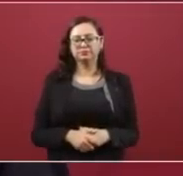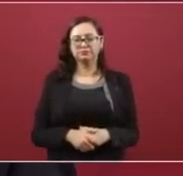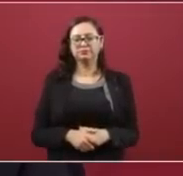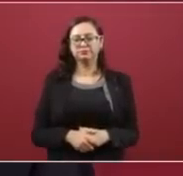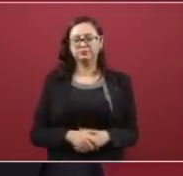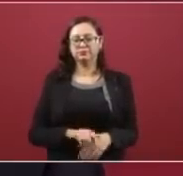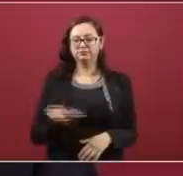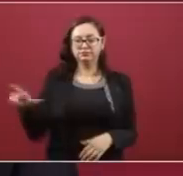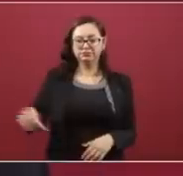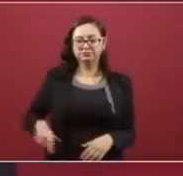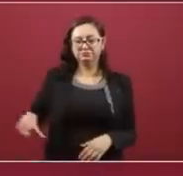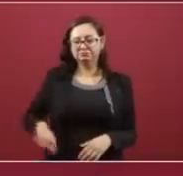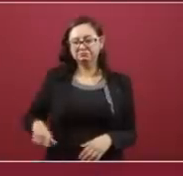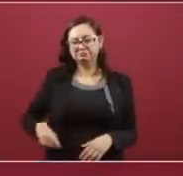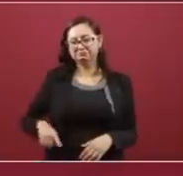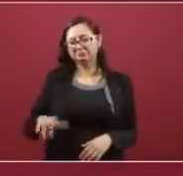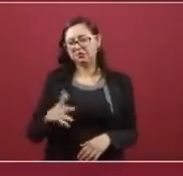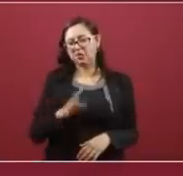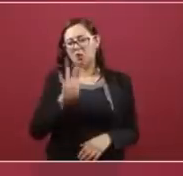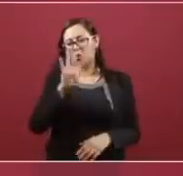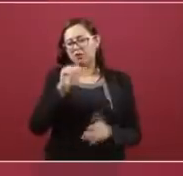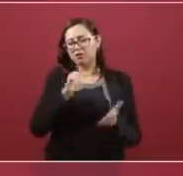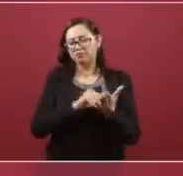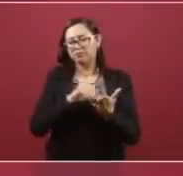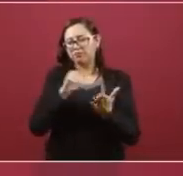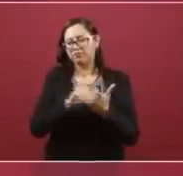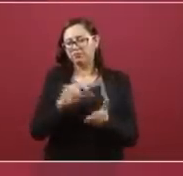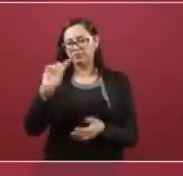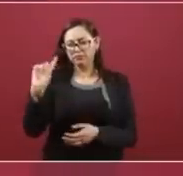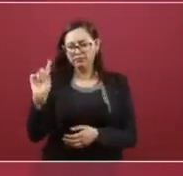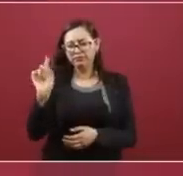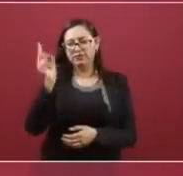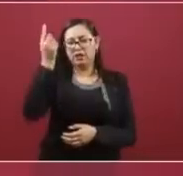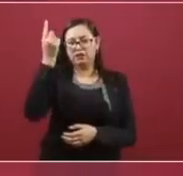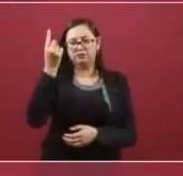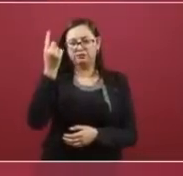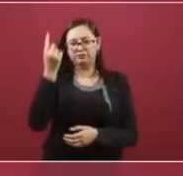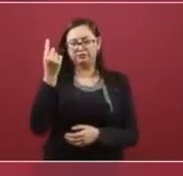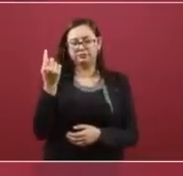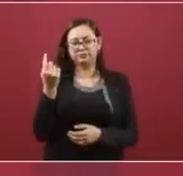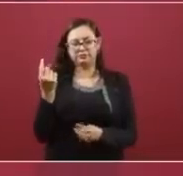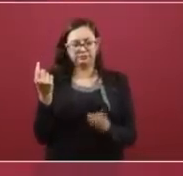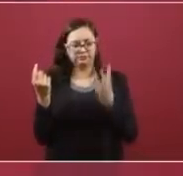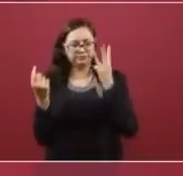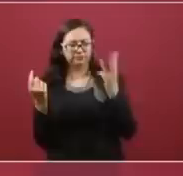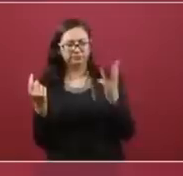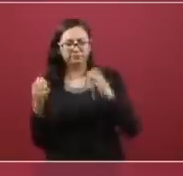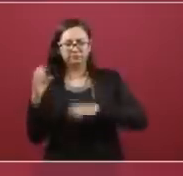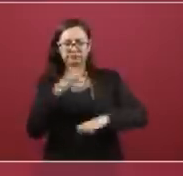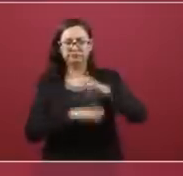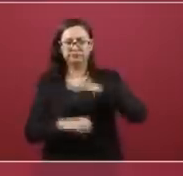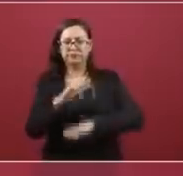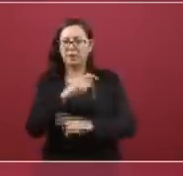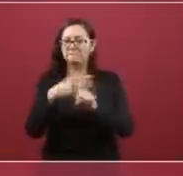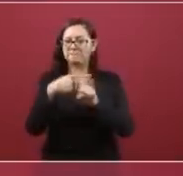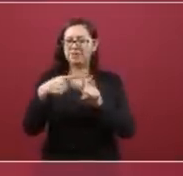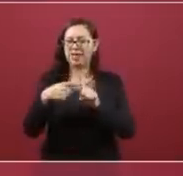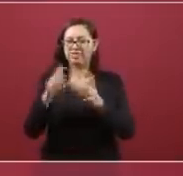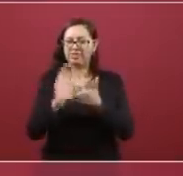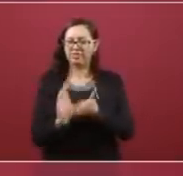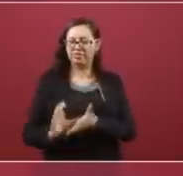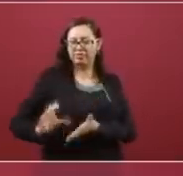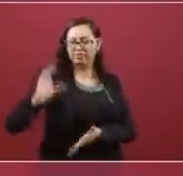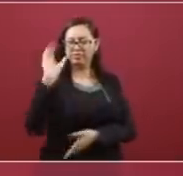Compra alrededor de 4000 millones de dólares y tres empresas vendían 2000 millones de dólares, la